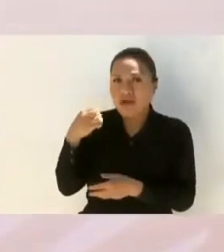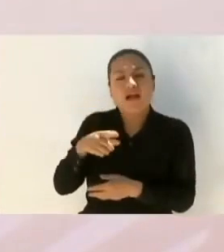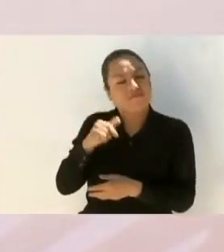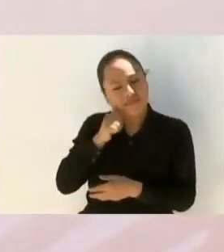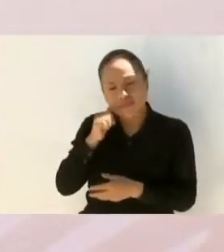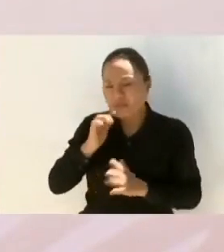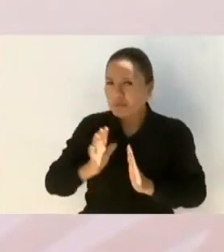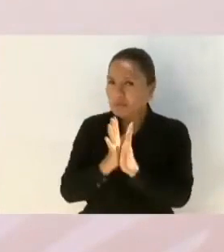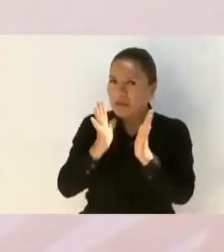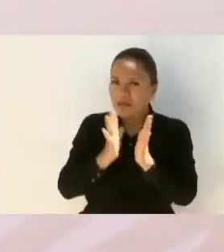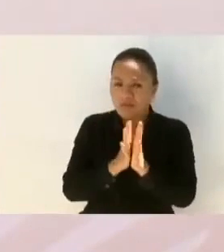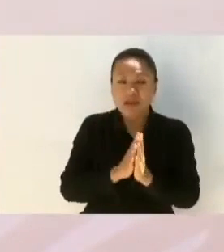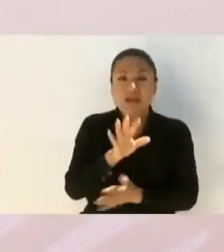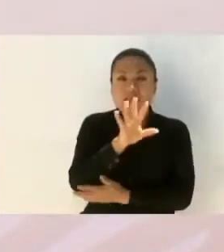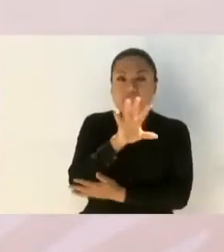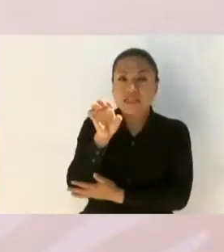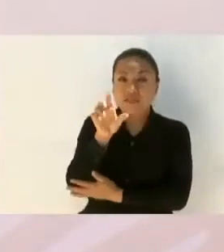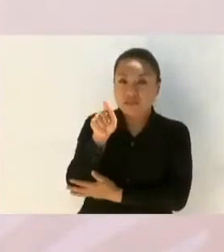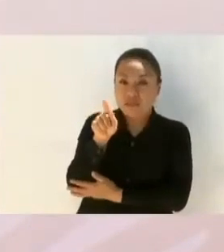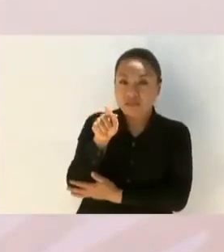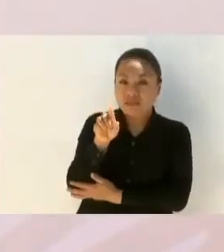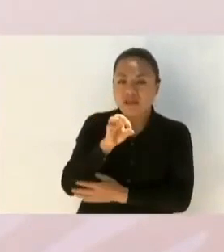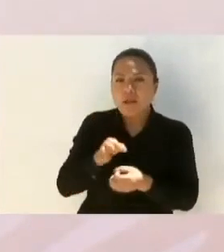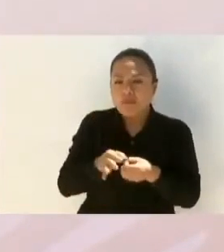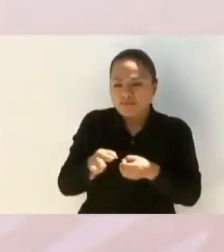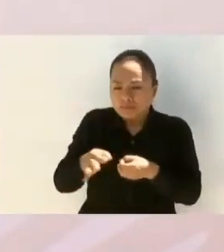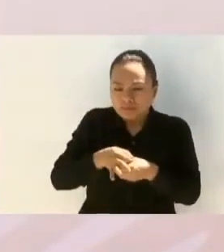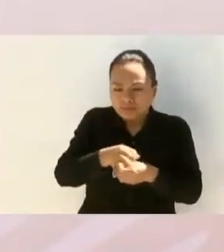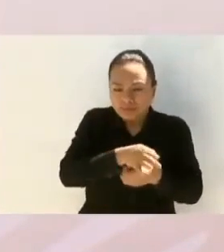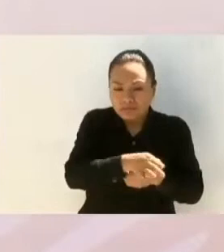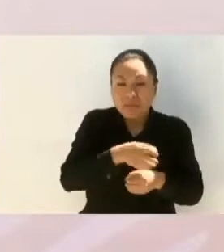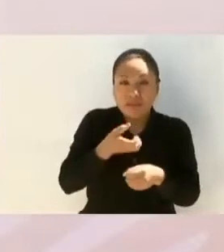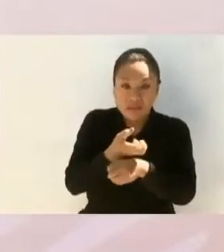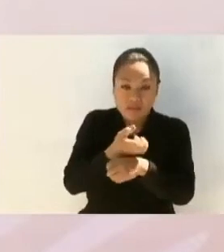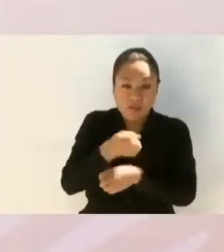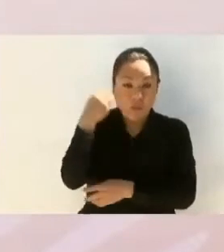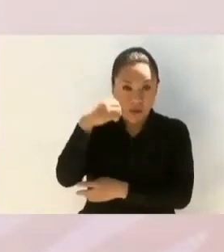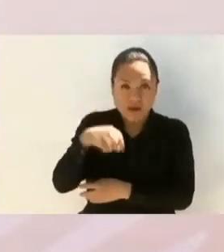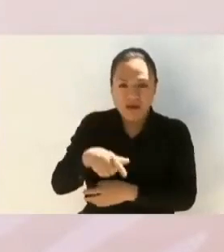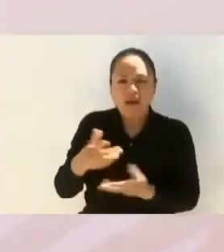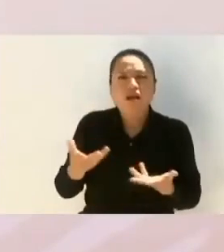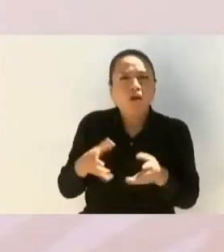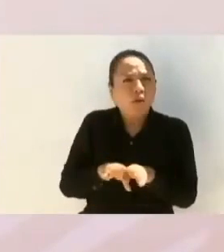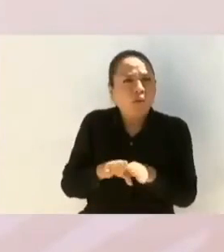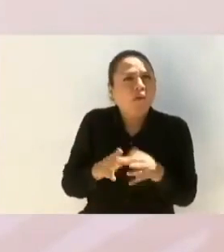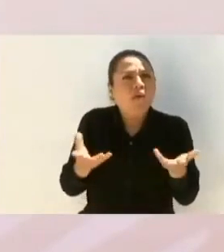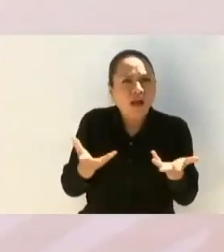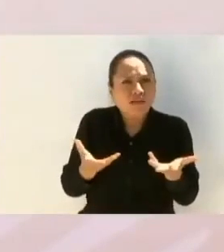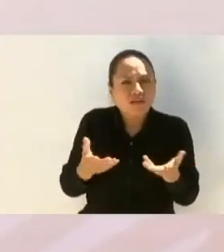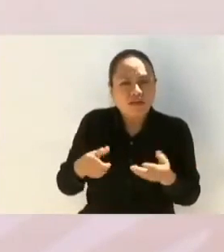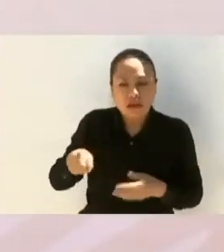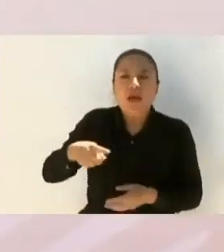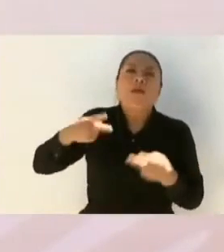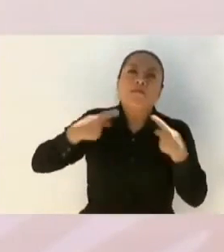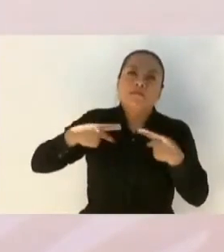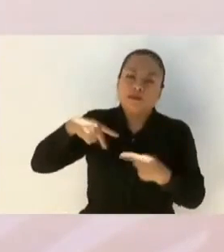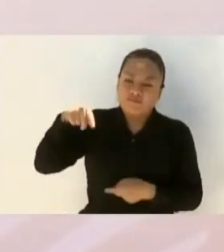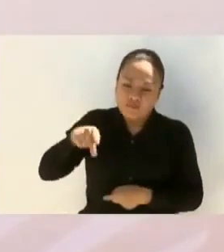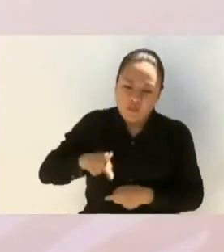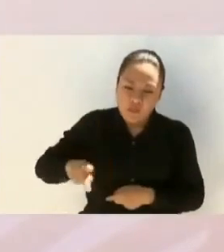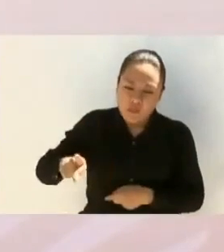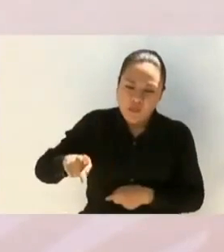los 570 municipios son hechas por el pueblo,